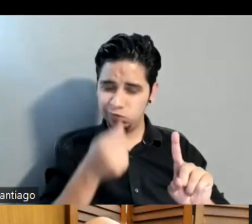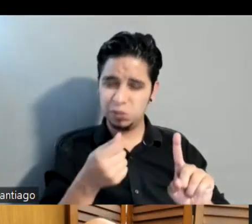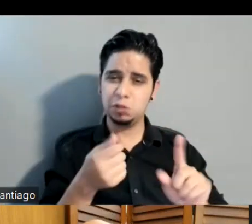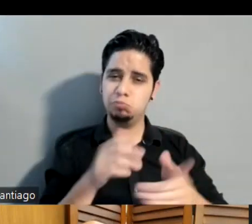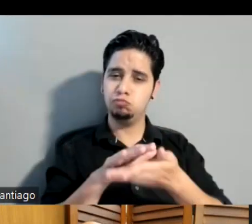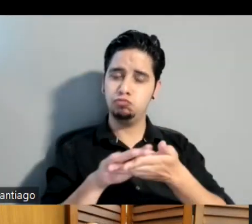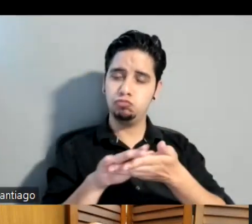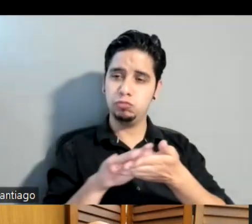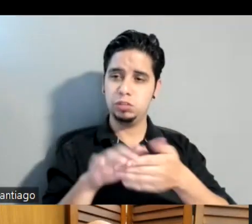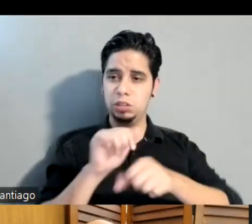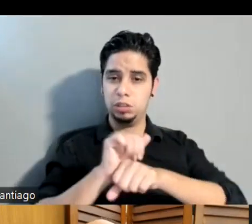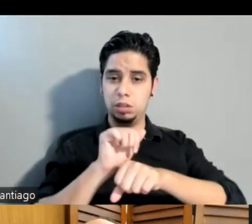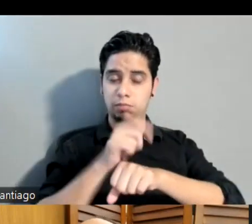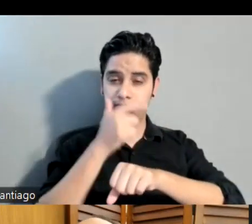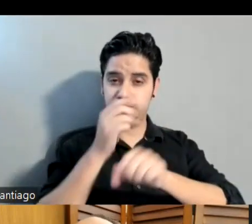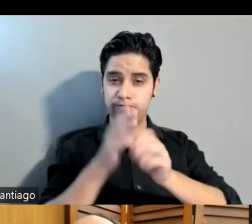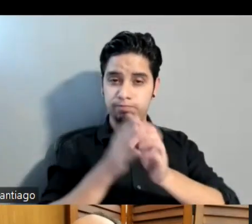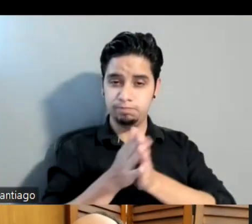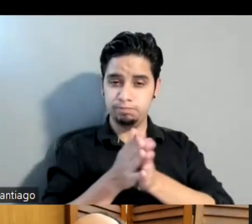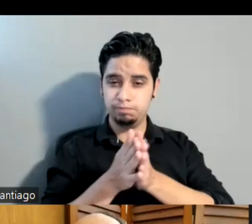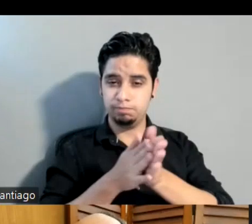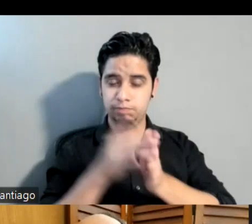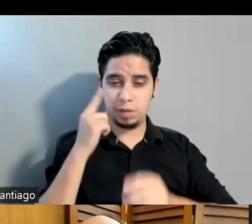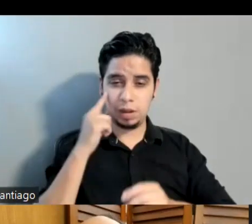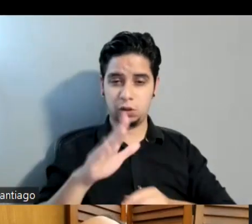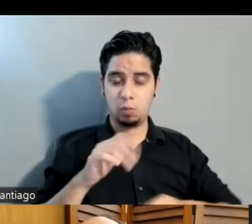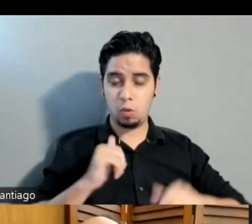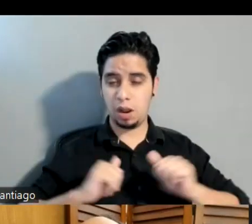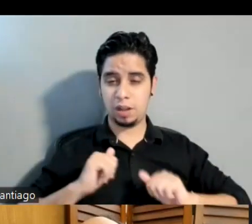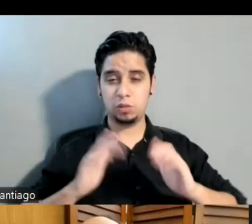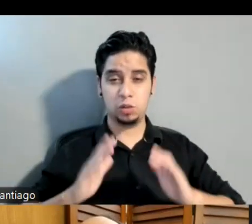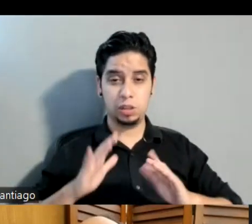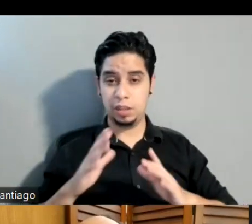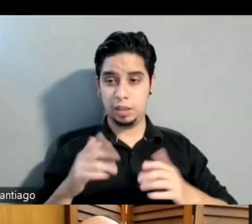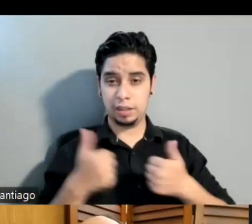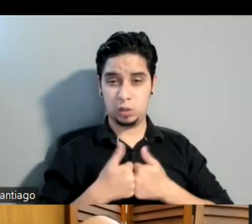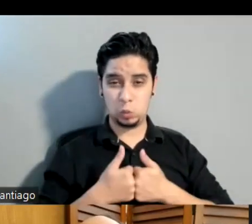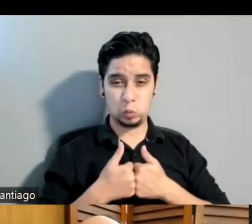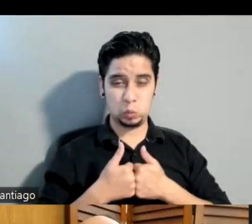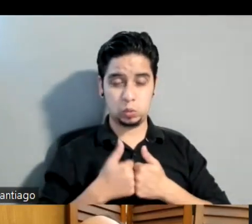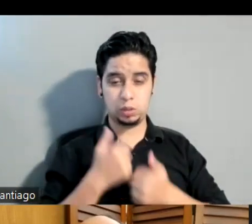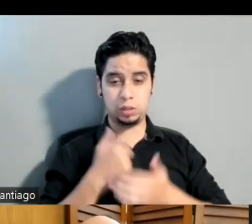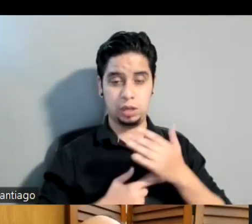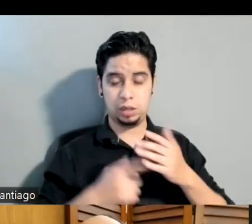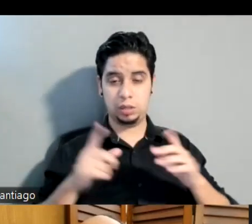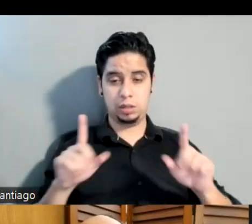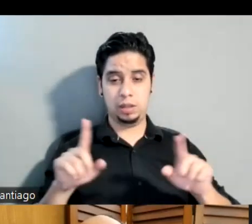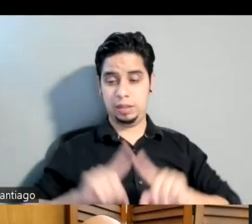trabajo más interesante para ti como actor debe ser. Y el reto impresionante de que no se parezcan